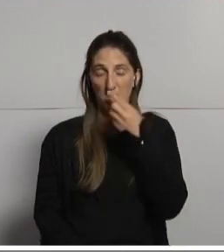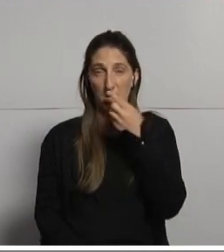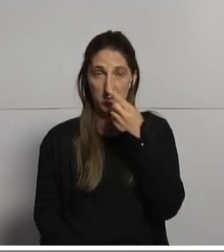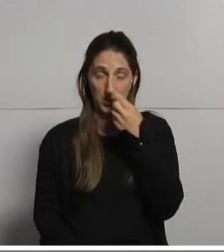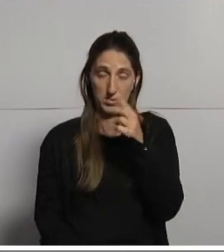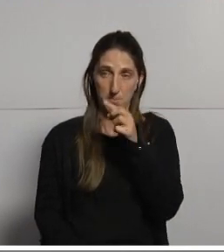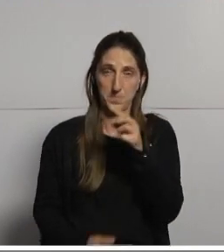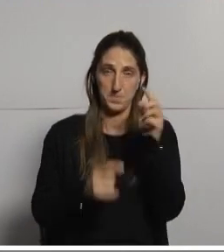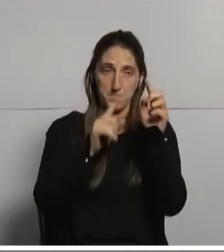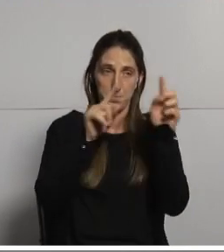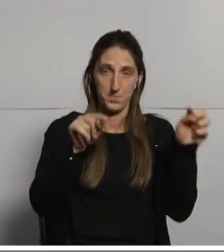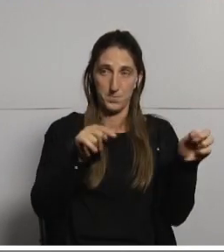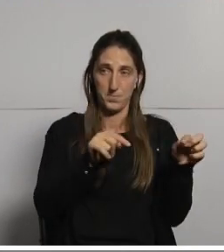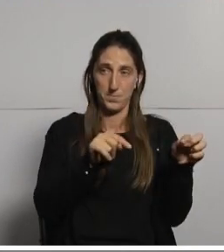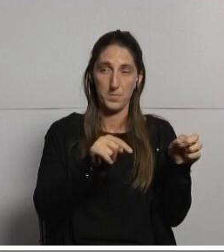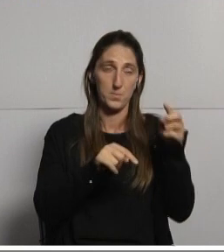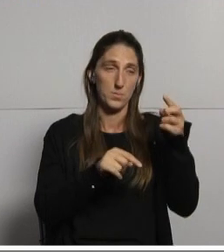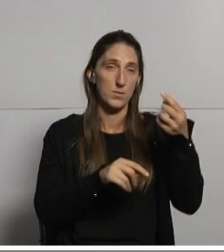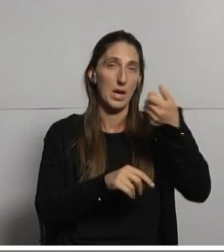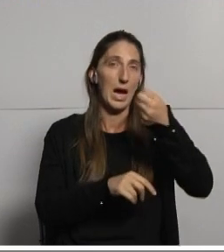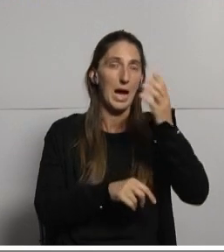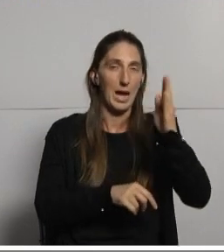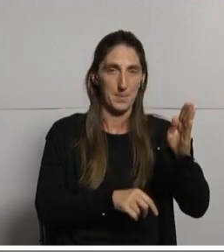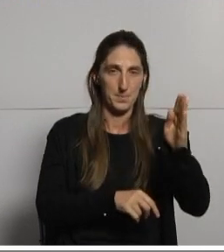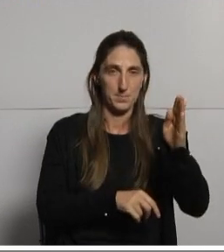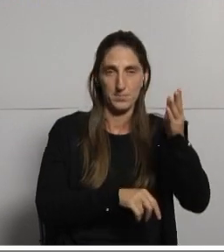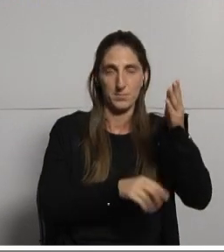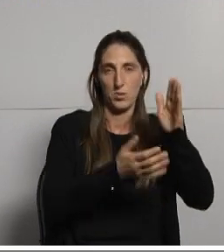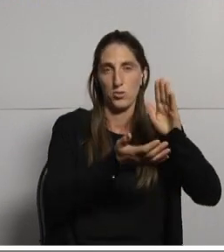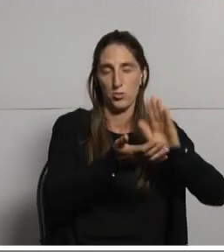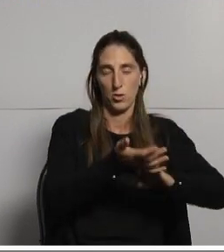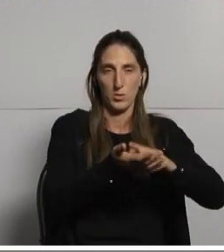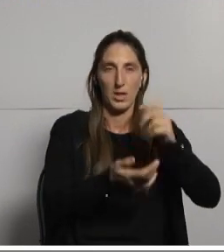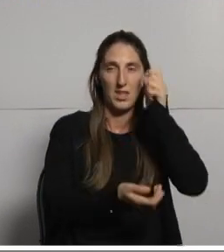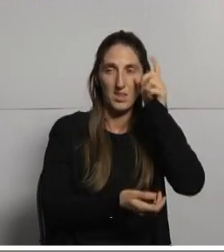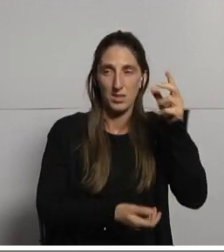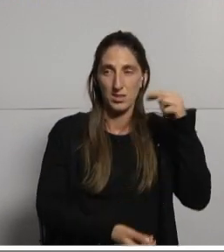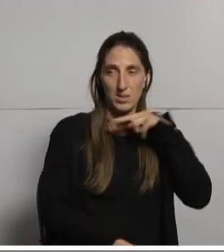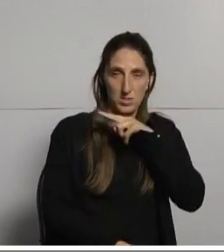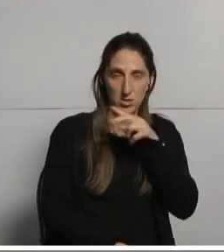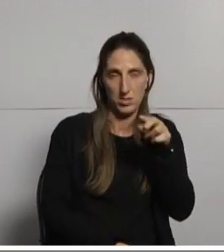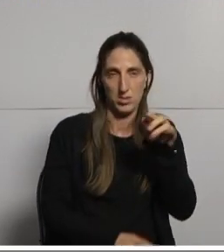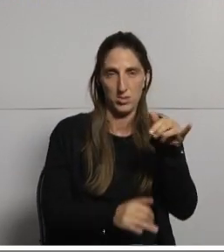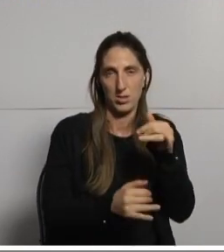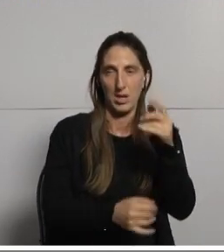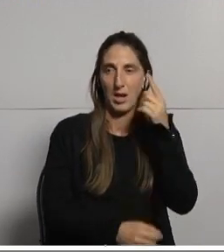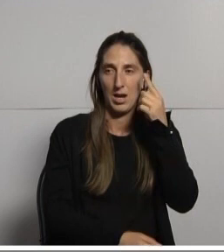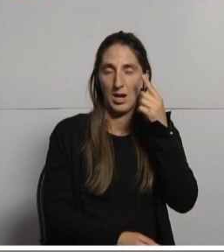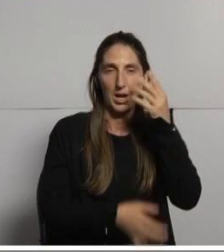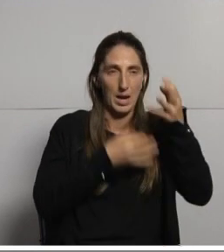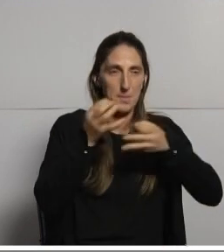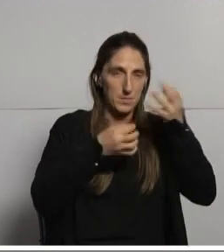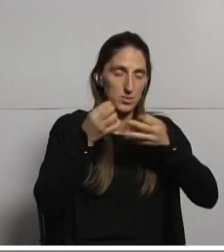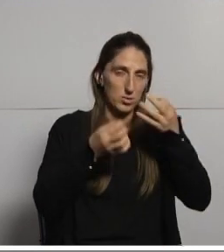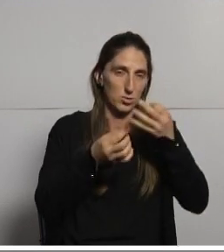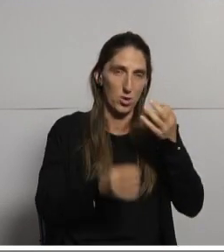interesantes. Una es una aplicación basada en inteligencia artificial, que bueno, Benjamín ya explicó muy claramente